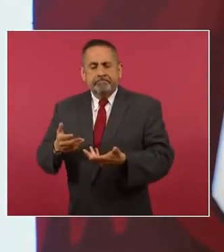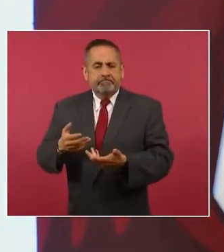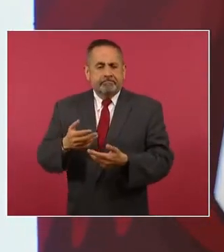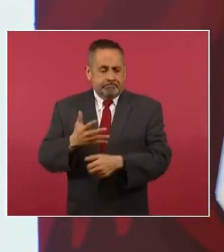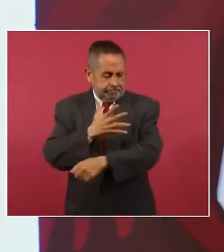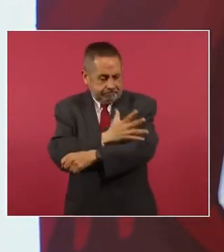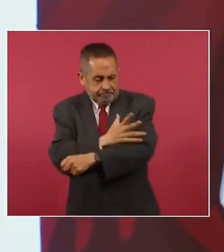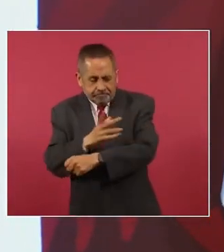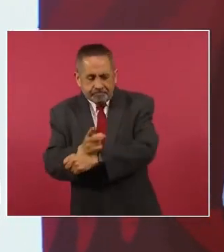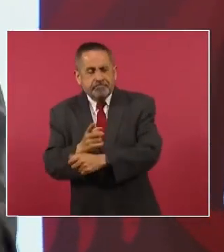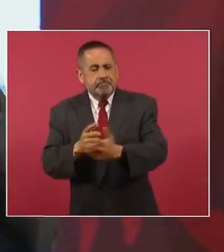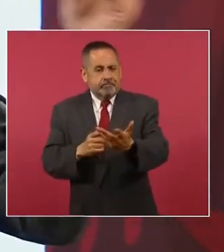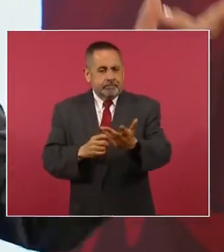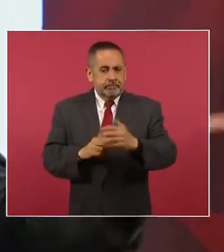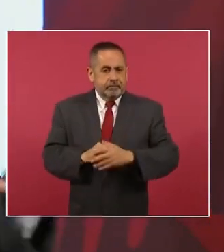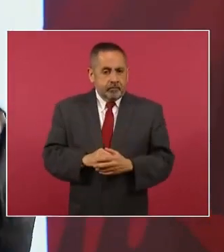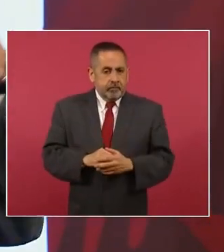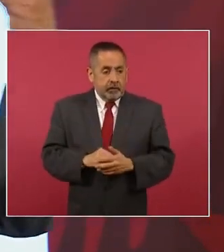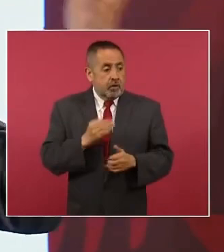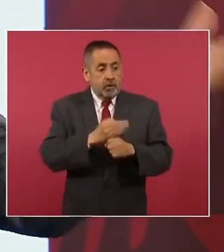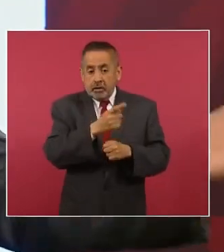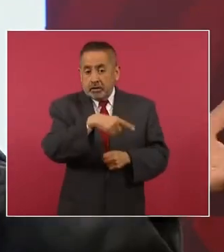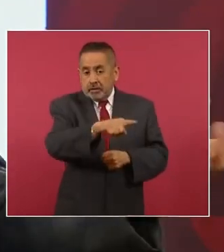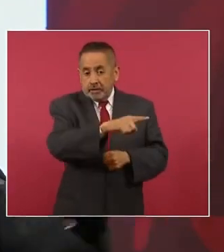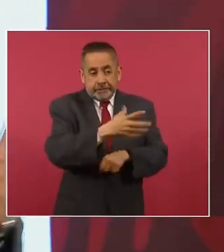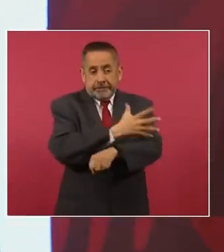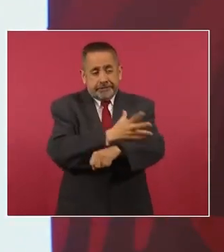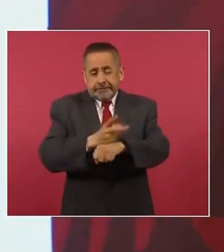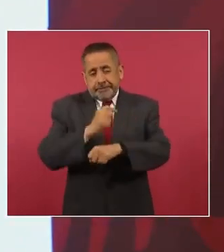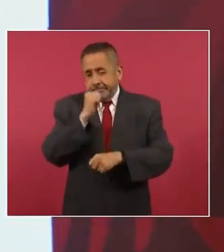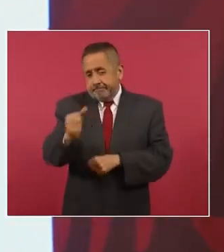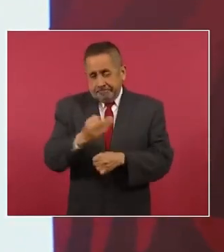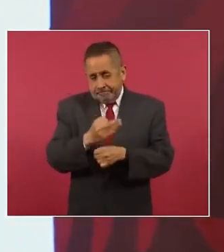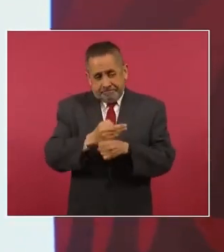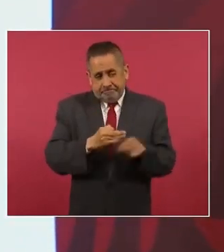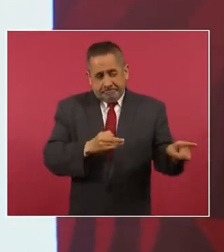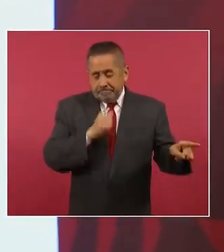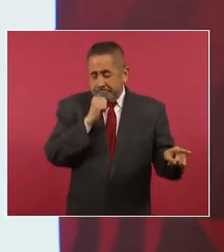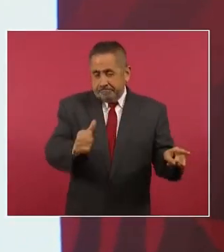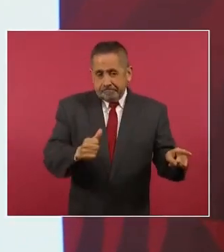honestidad. Porque los que están no están, no son honestos.